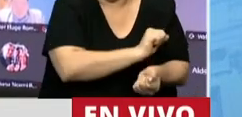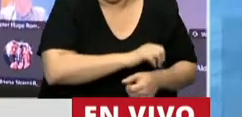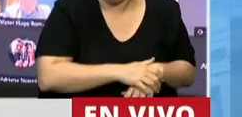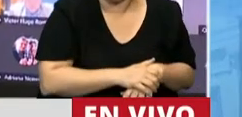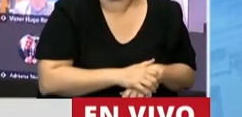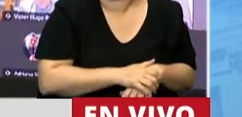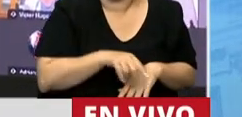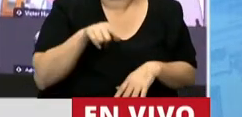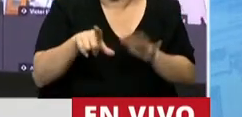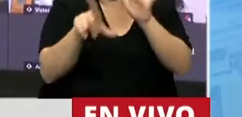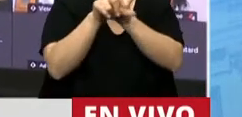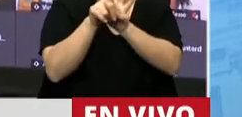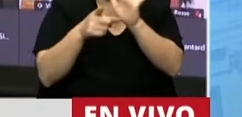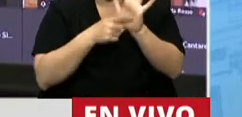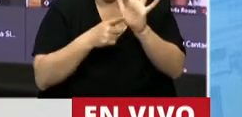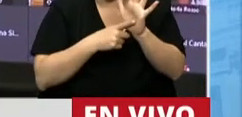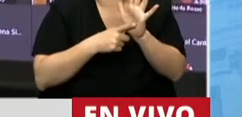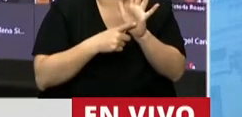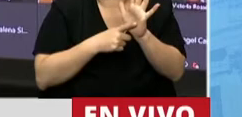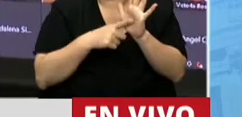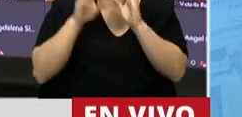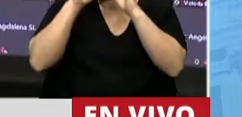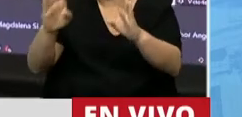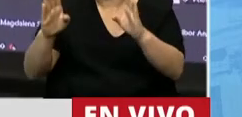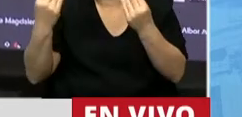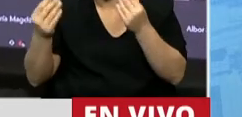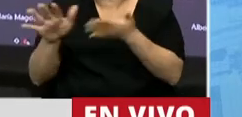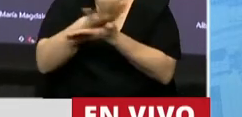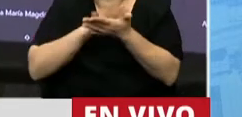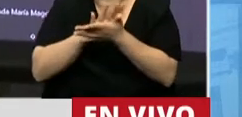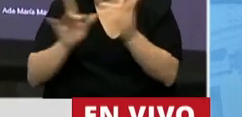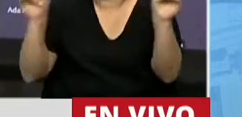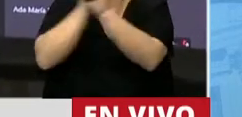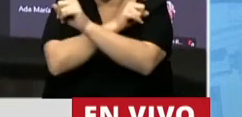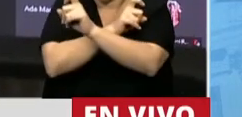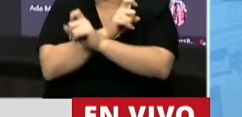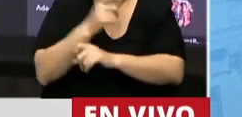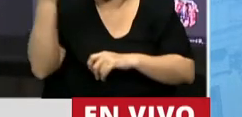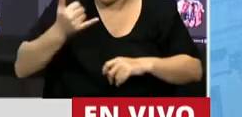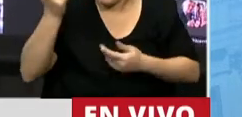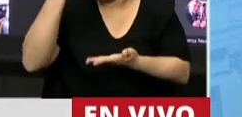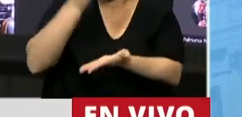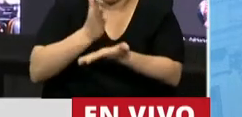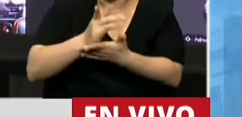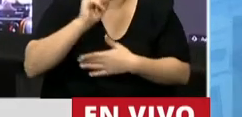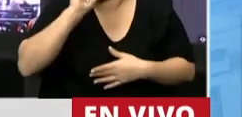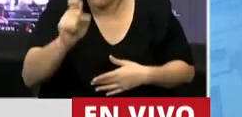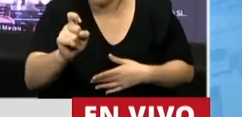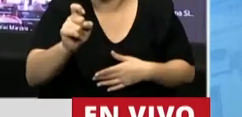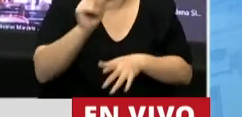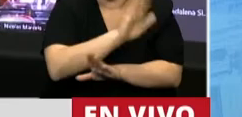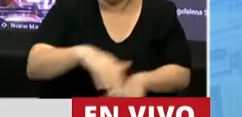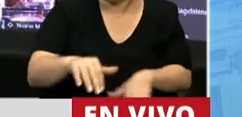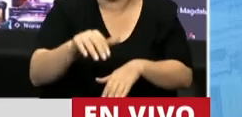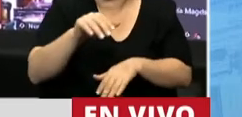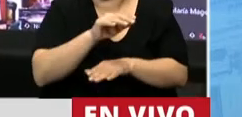ley porque abordar esta problemática es también una forma de prevenir otras formas de vulneraciones de derechos hacia niñas, niños y